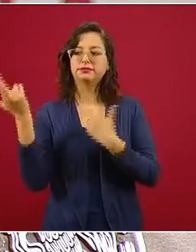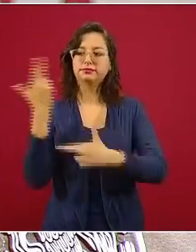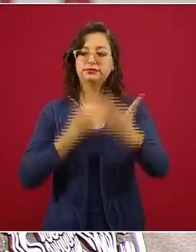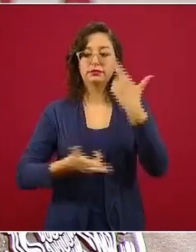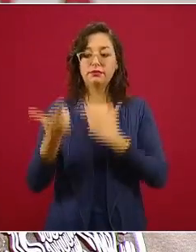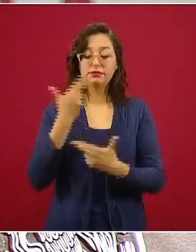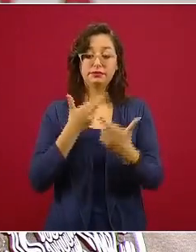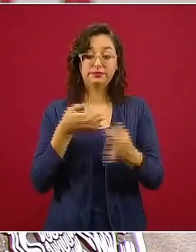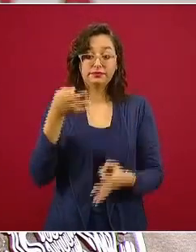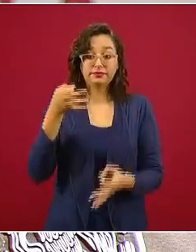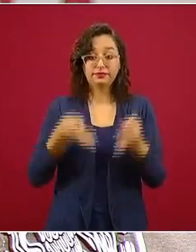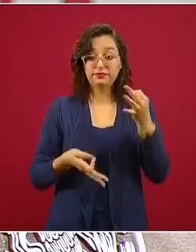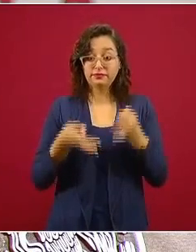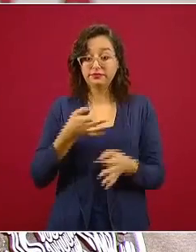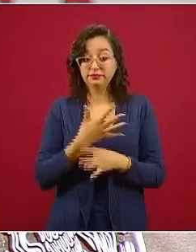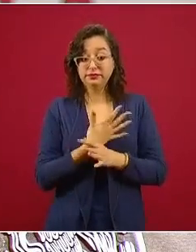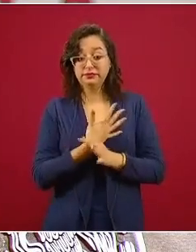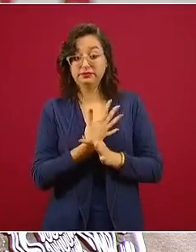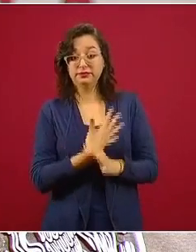fiscal,